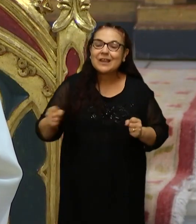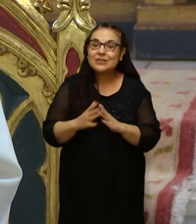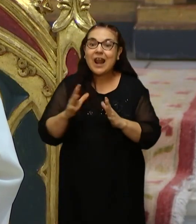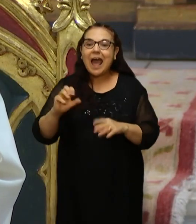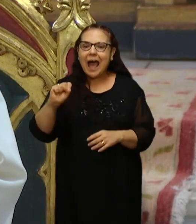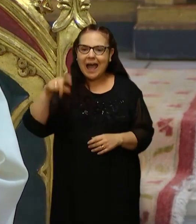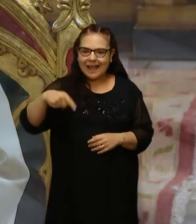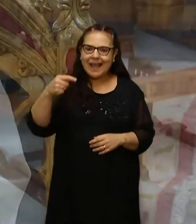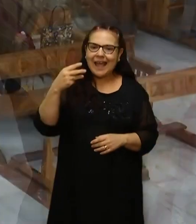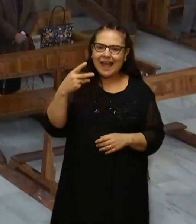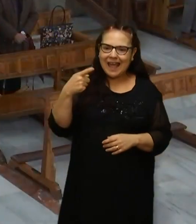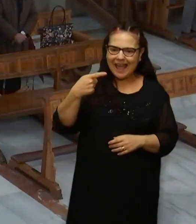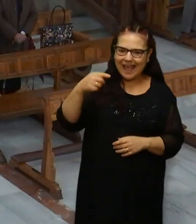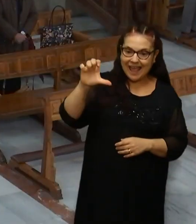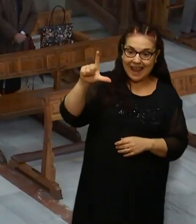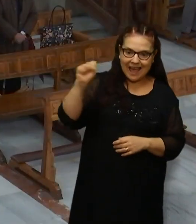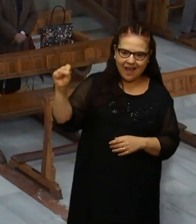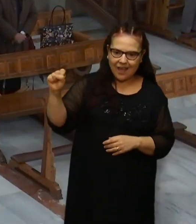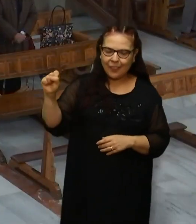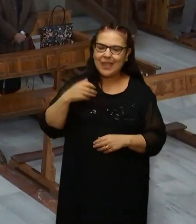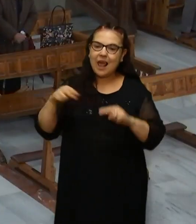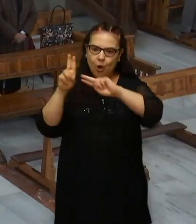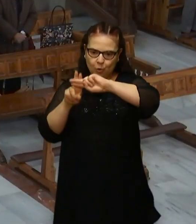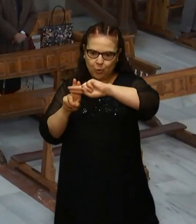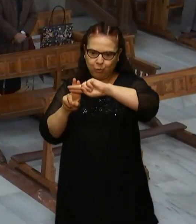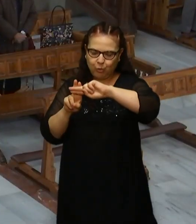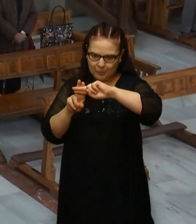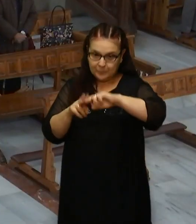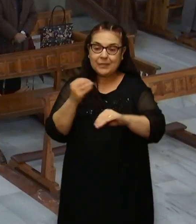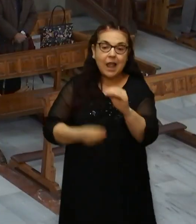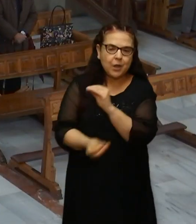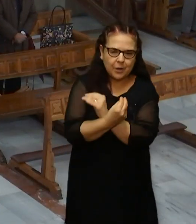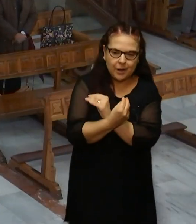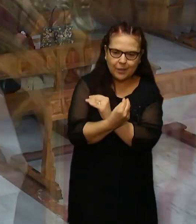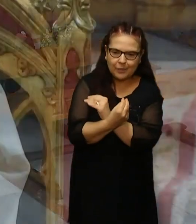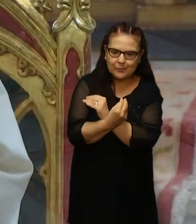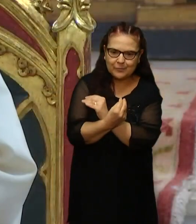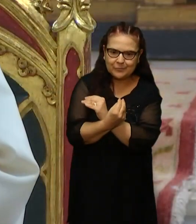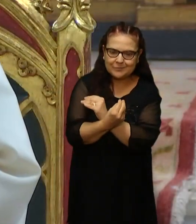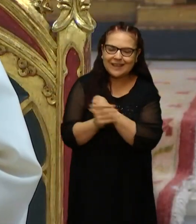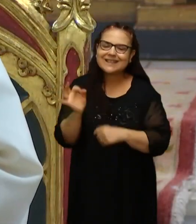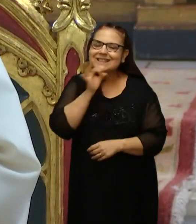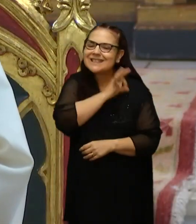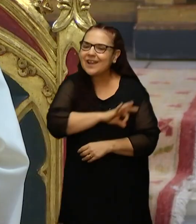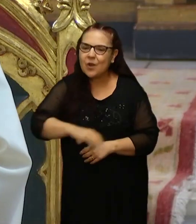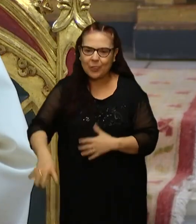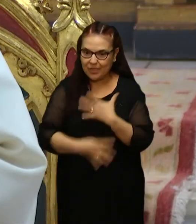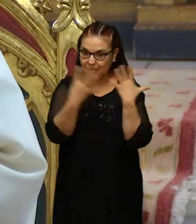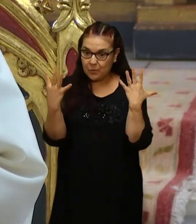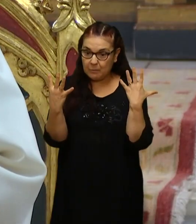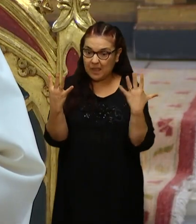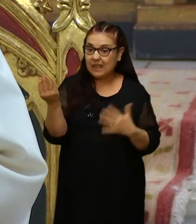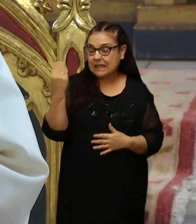Cruz. Sor Ángela de la Cruz, que nació en el siglo XIX, pero que ya